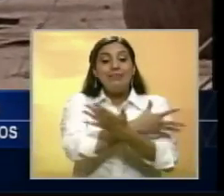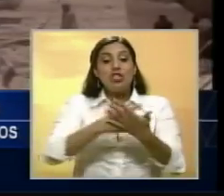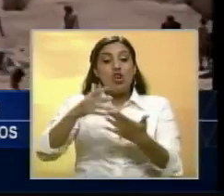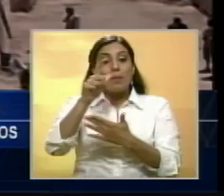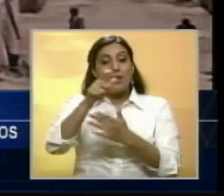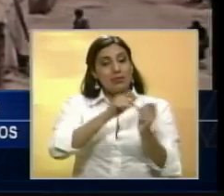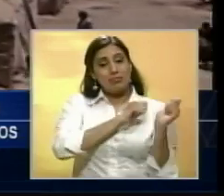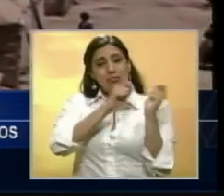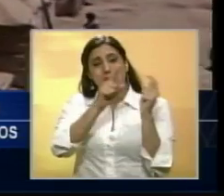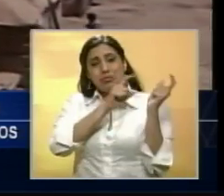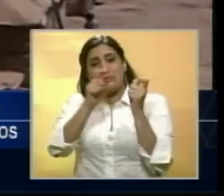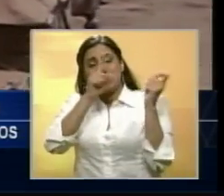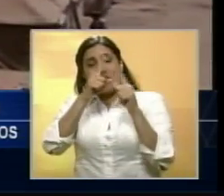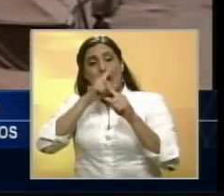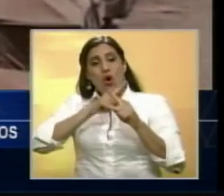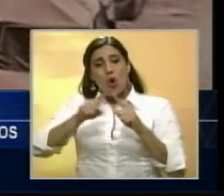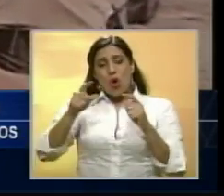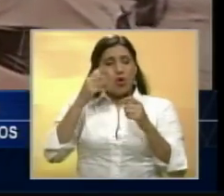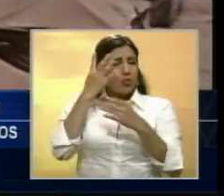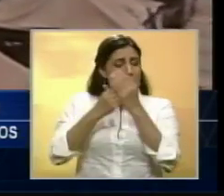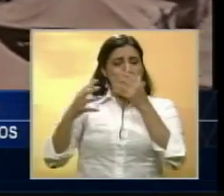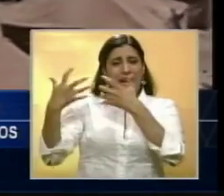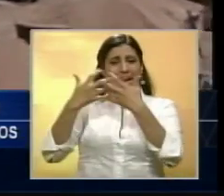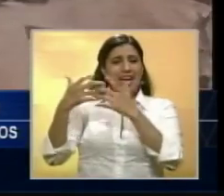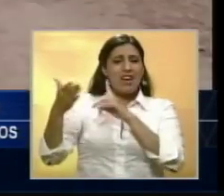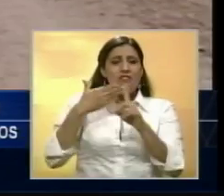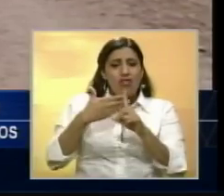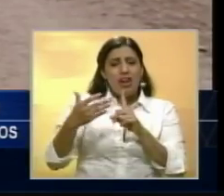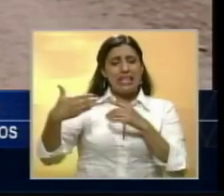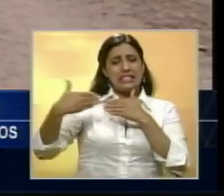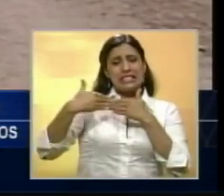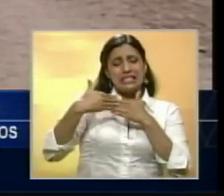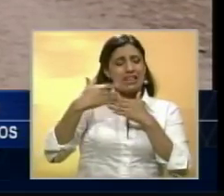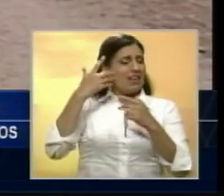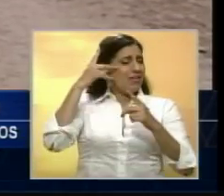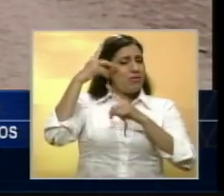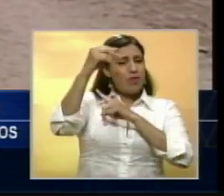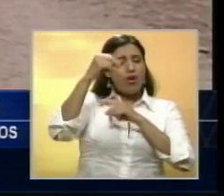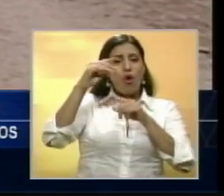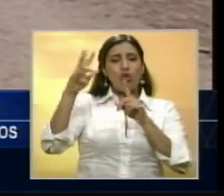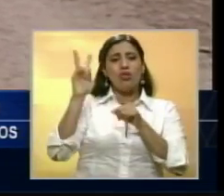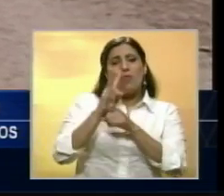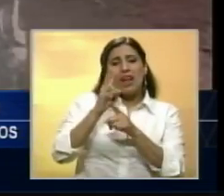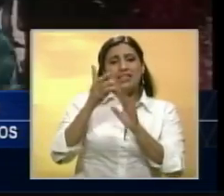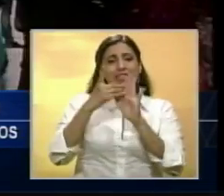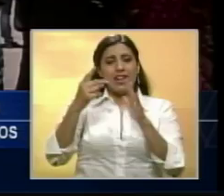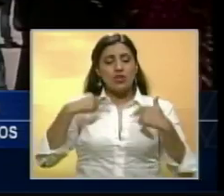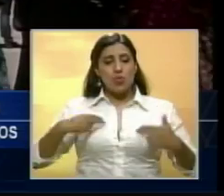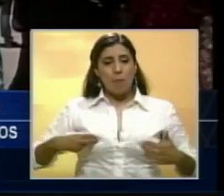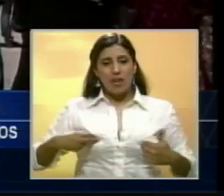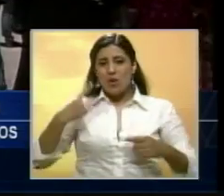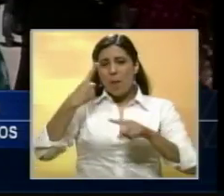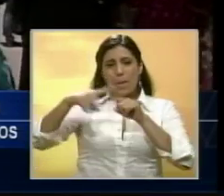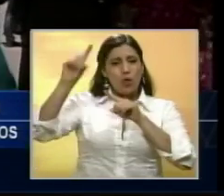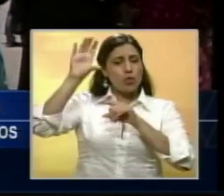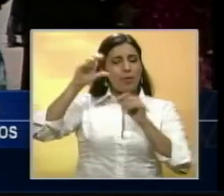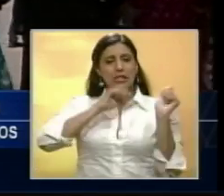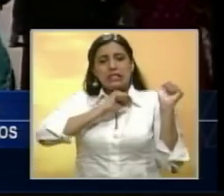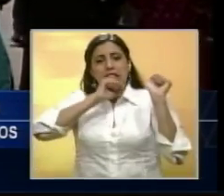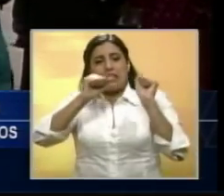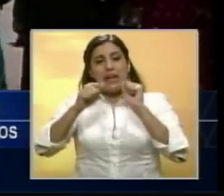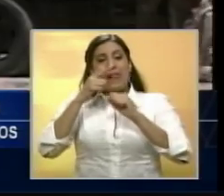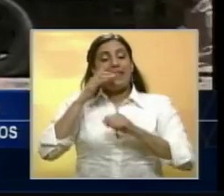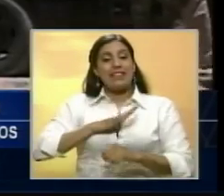personas tuvieron que emigrar a la fuerza por guerras, violencia, persecución y violaciones de derechos humanos. Esta cifra superó